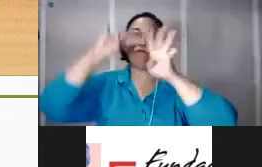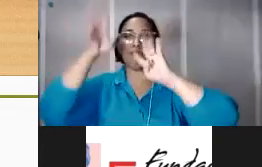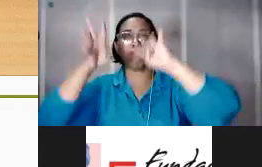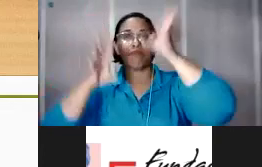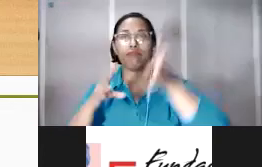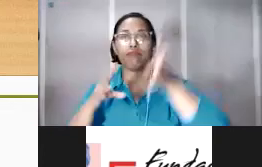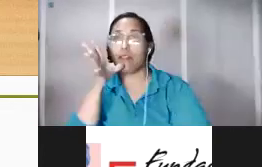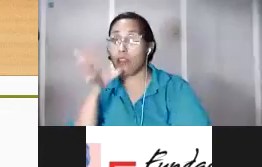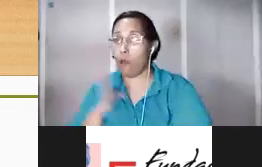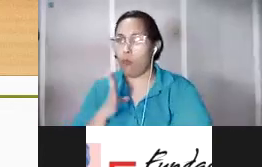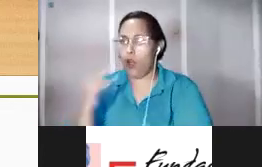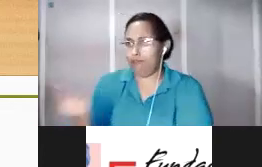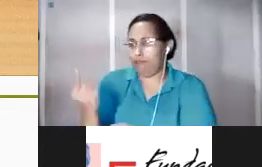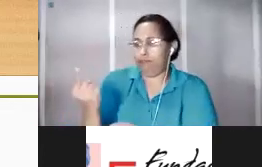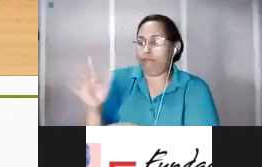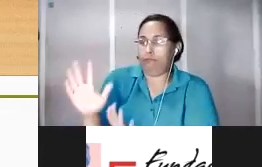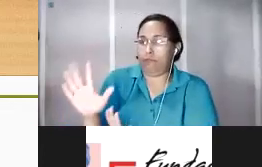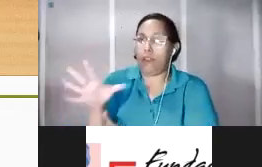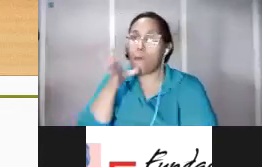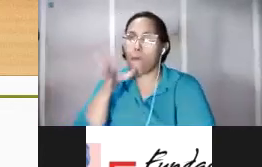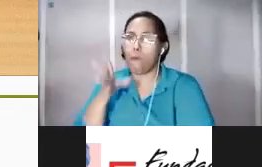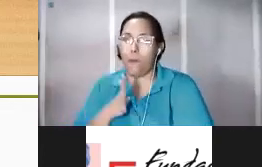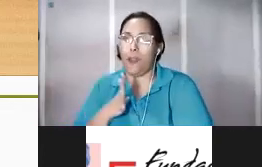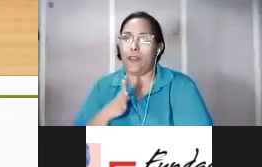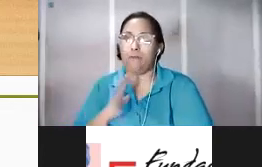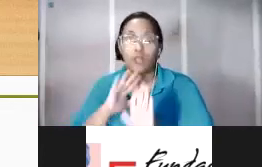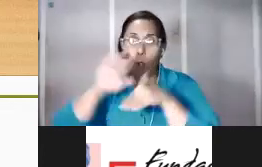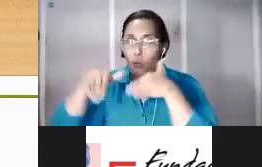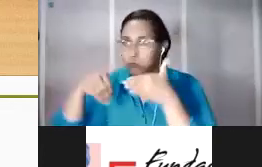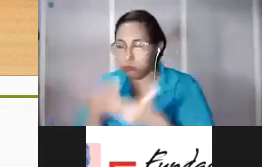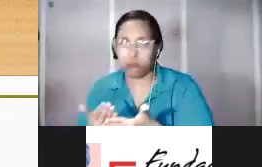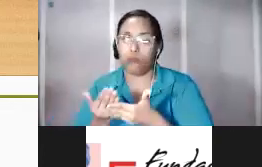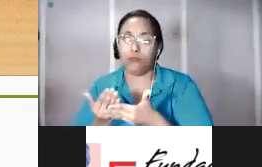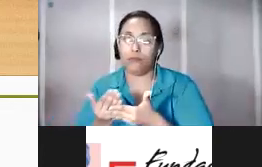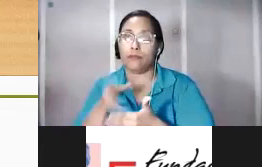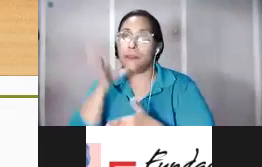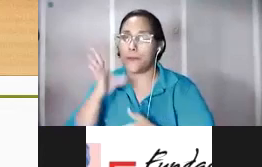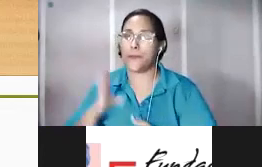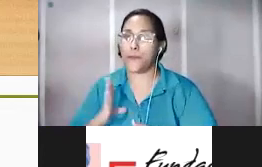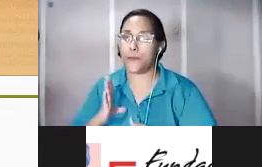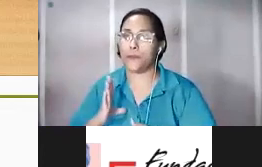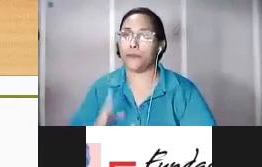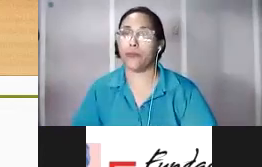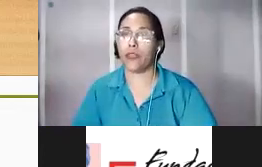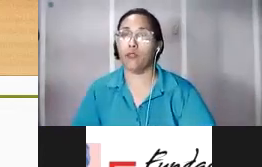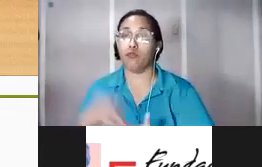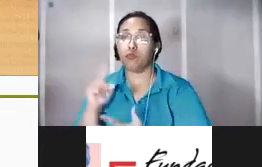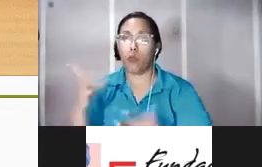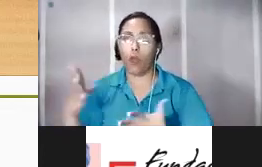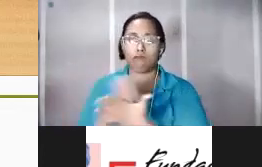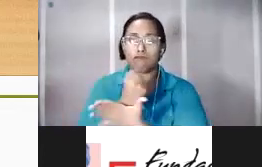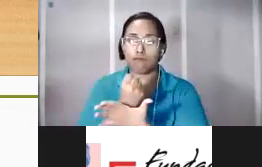no solamente es una capacidad de las mujeres de la élite, es de todas las mujeres, ¿no? Donde